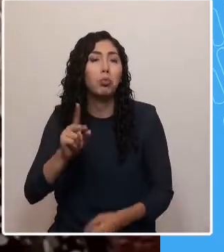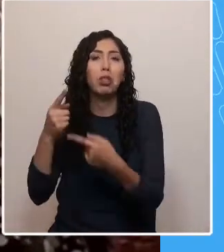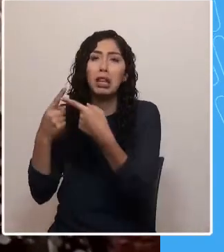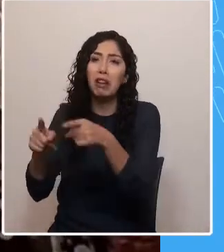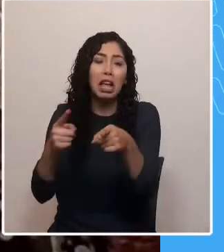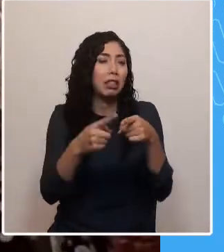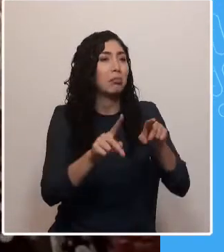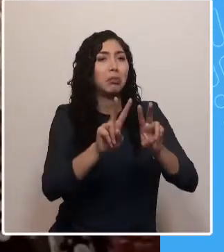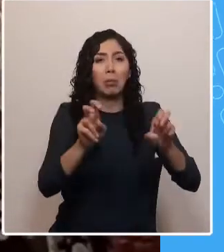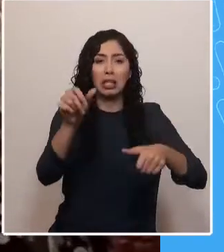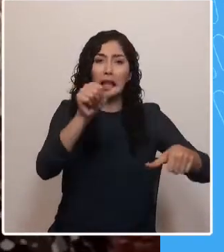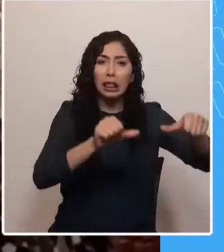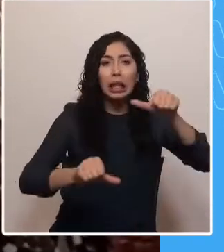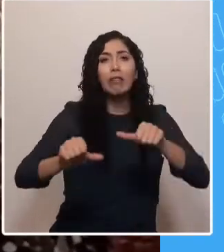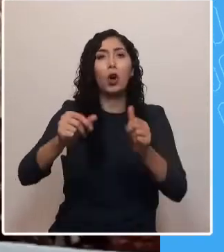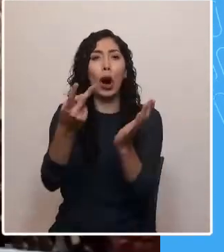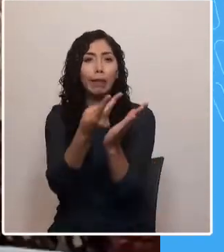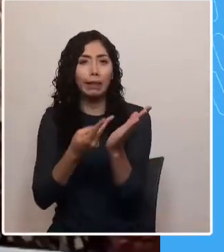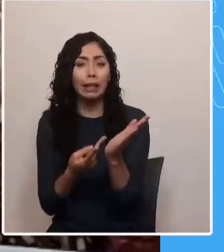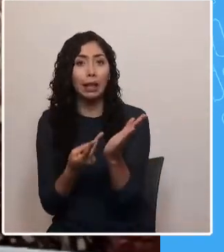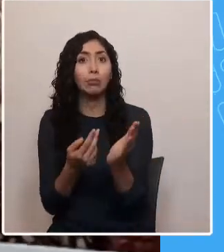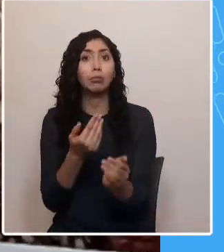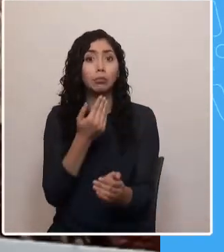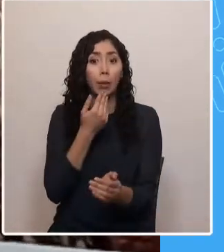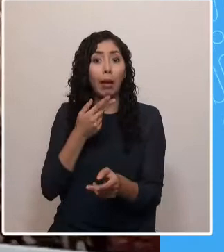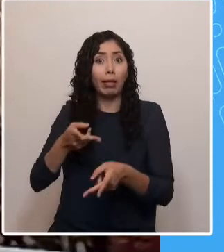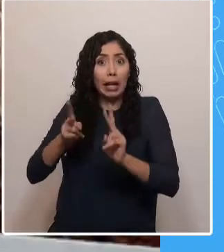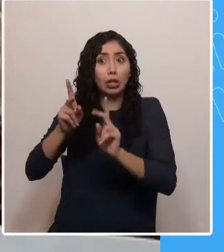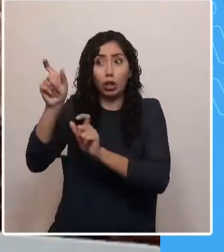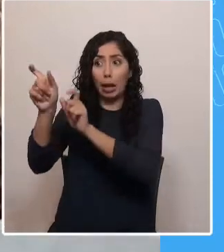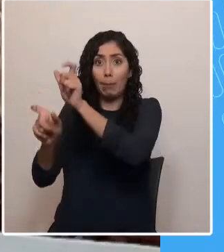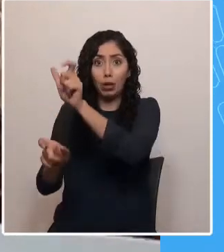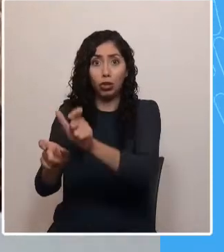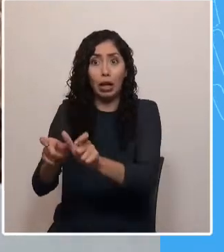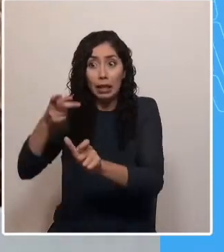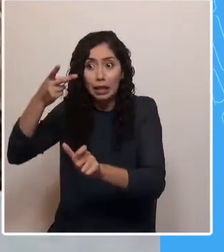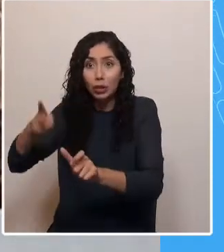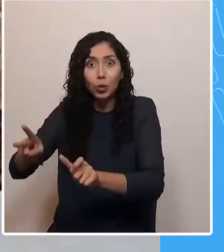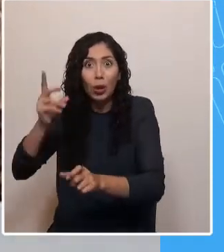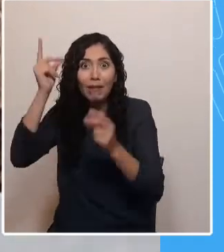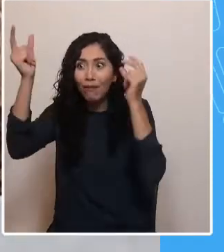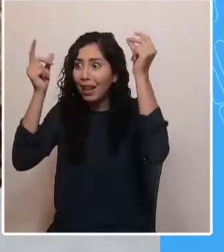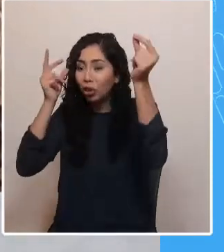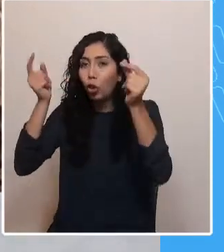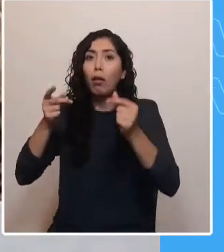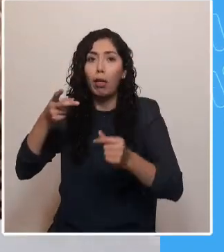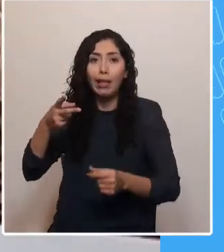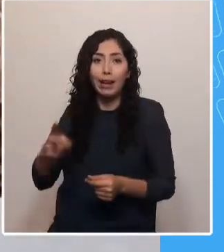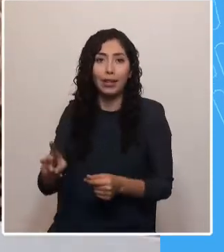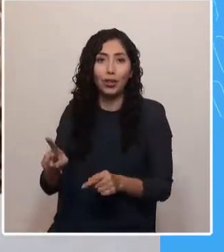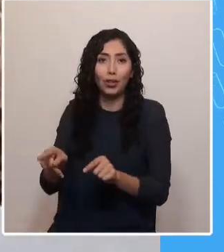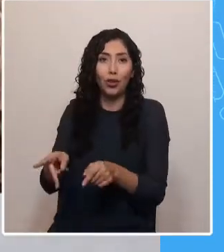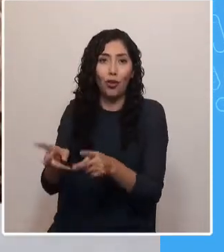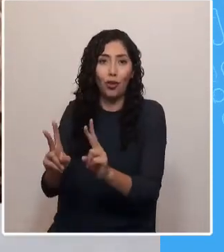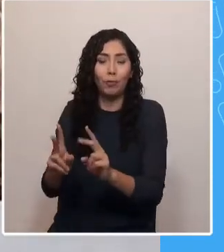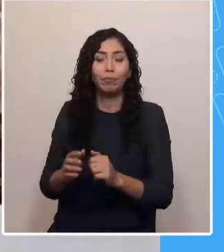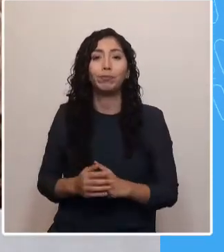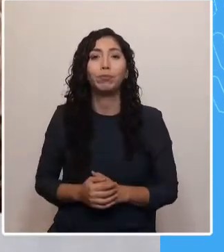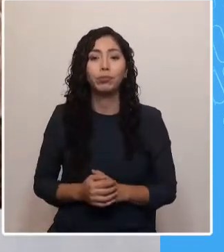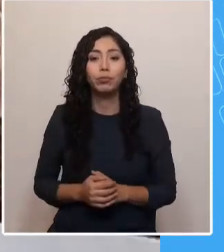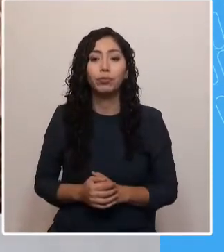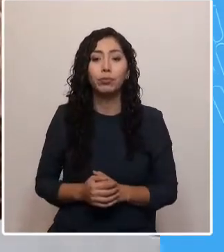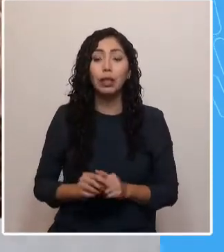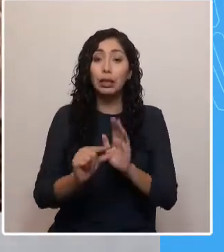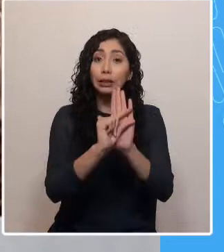científicas y artísticas, como de los artistas e intérpretes sobre sus producciones. En tanto, el tercer inciso reconoce excepciones